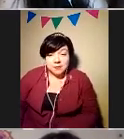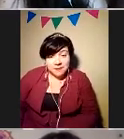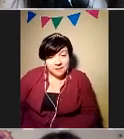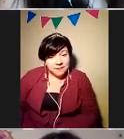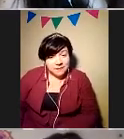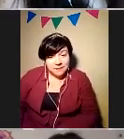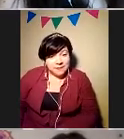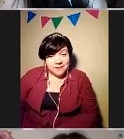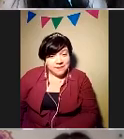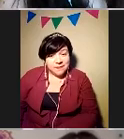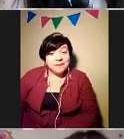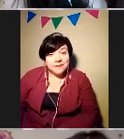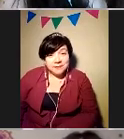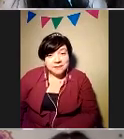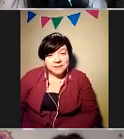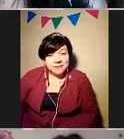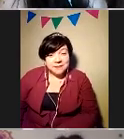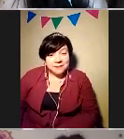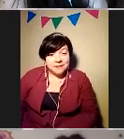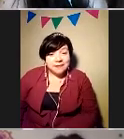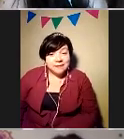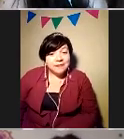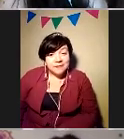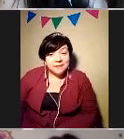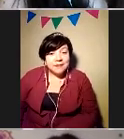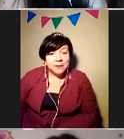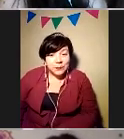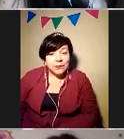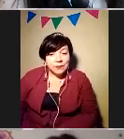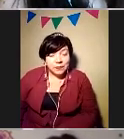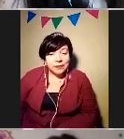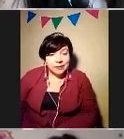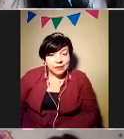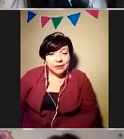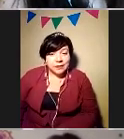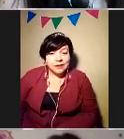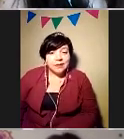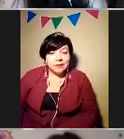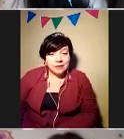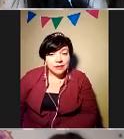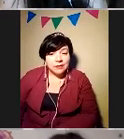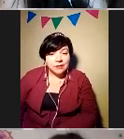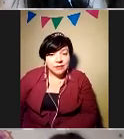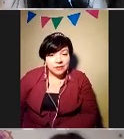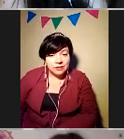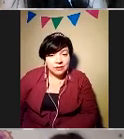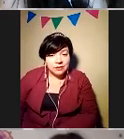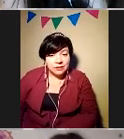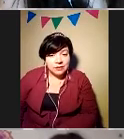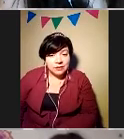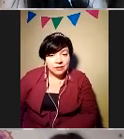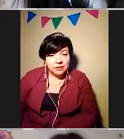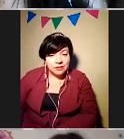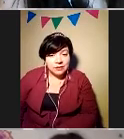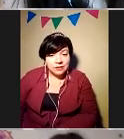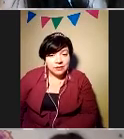no lo inventó una mujer. Incluso en los años 20 un diseñador que inventó la falda tubo hasta el suelo